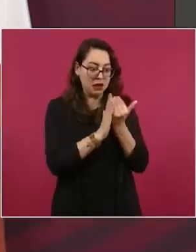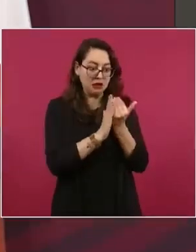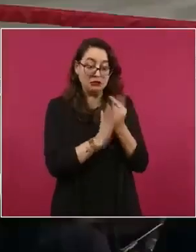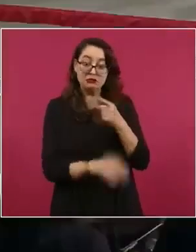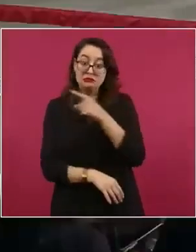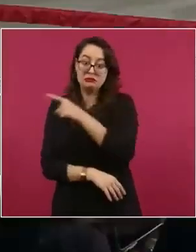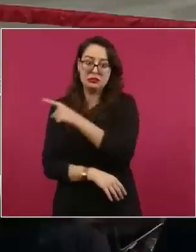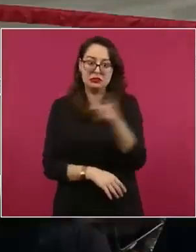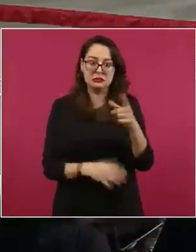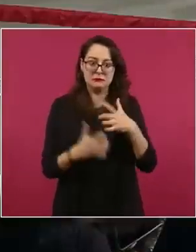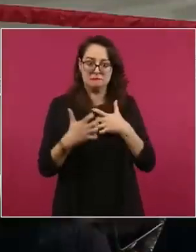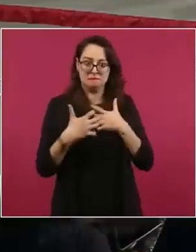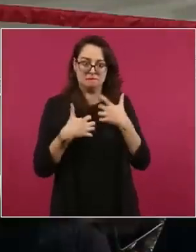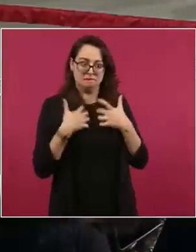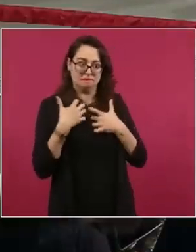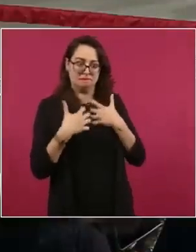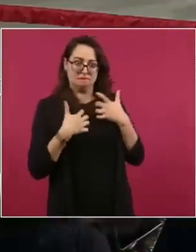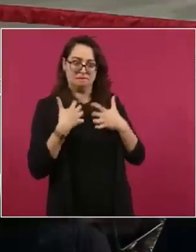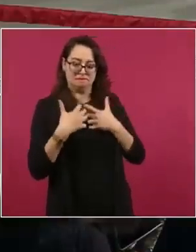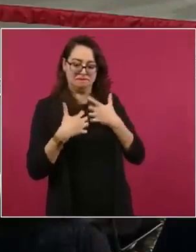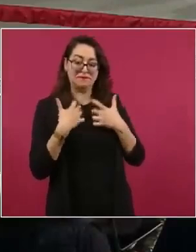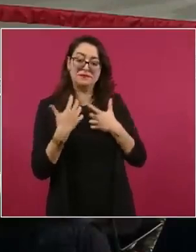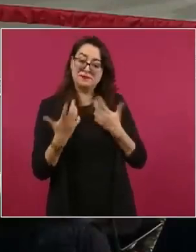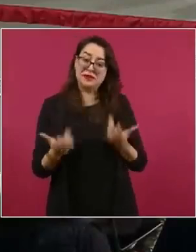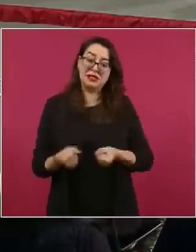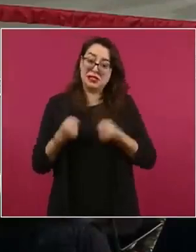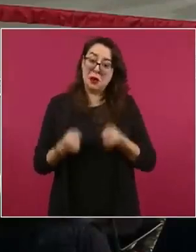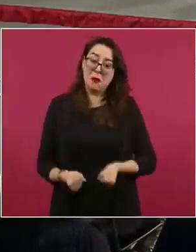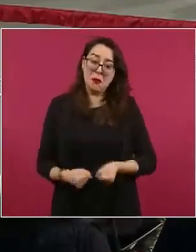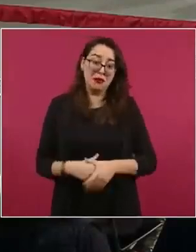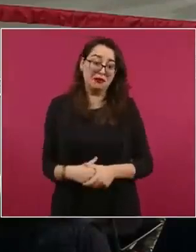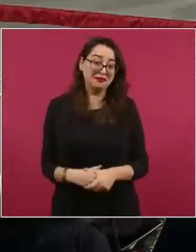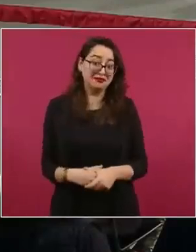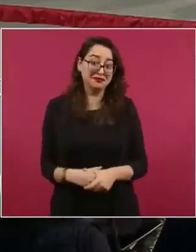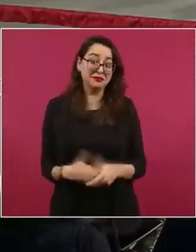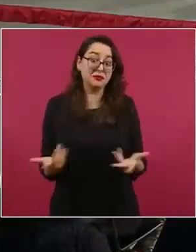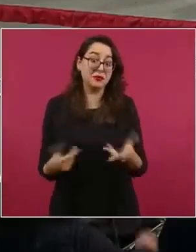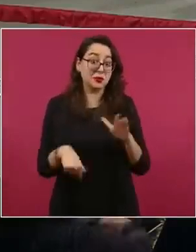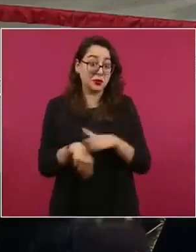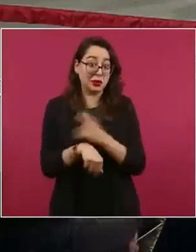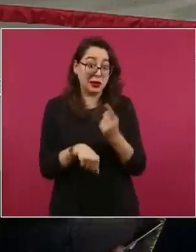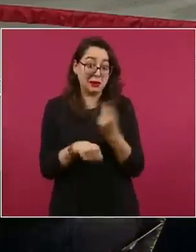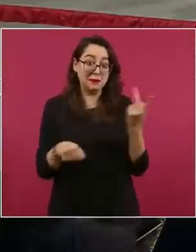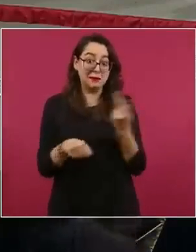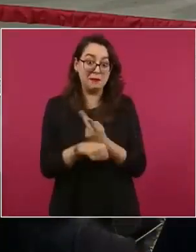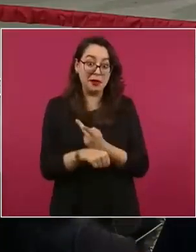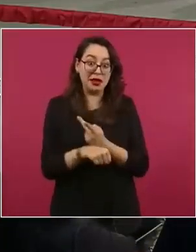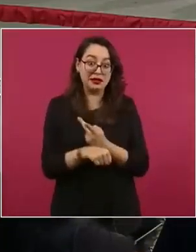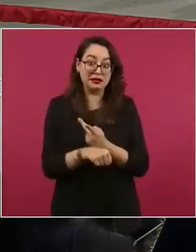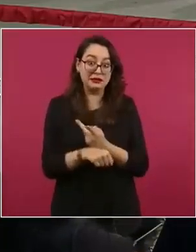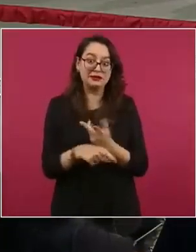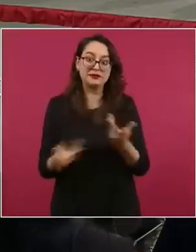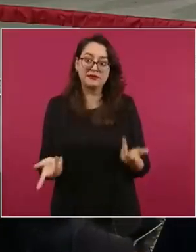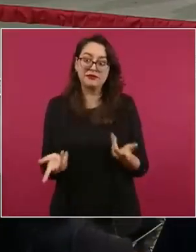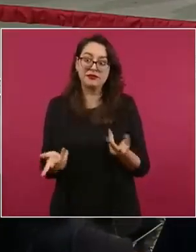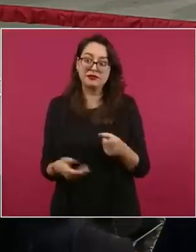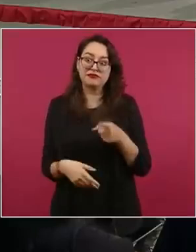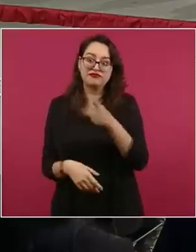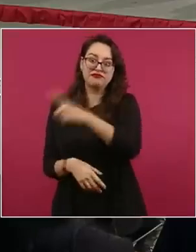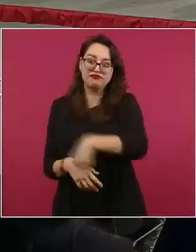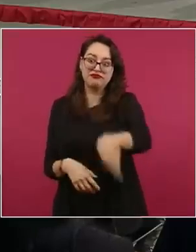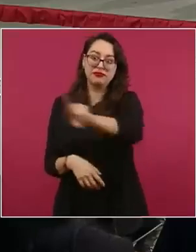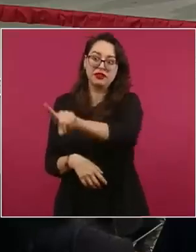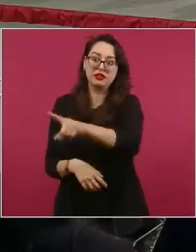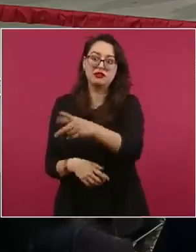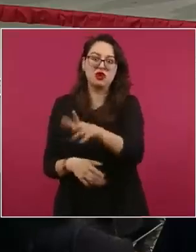vestiduras de los dos lados del espectro político, porque los que son, digamos, acérrimos adversarios de la Cuarta Transformación van a decir eso